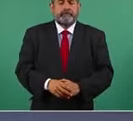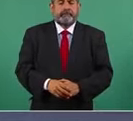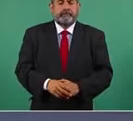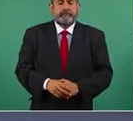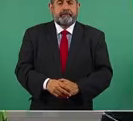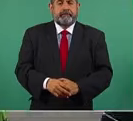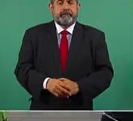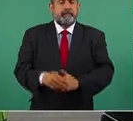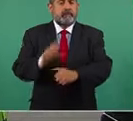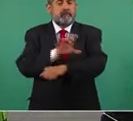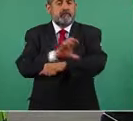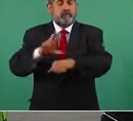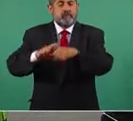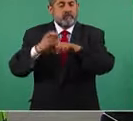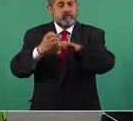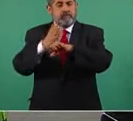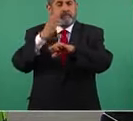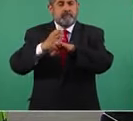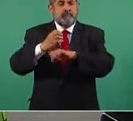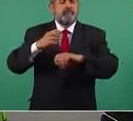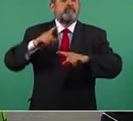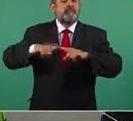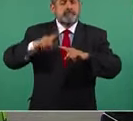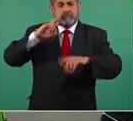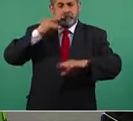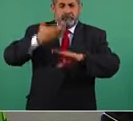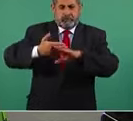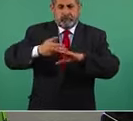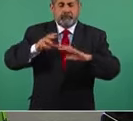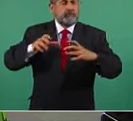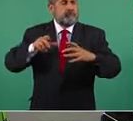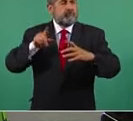Los coordinadores estatales, que son los responsables de